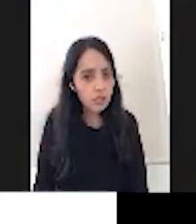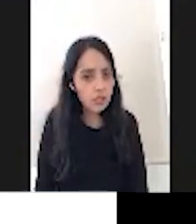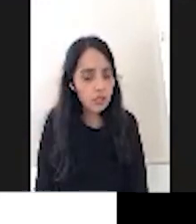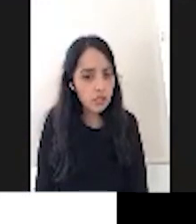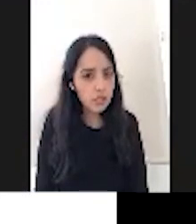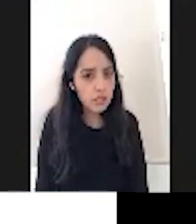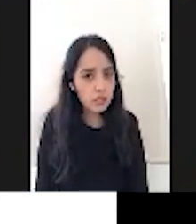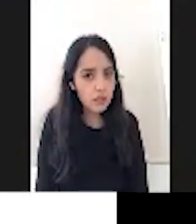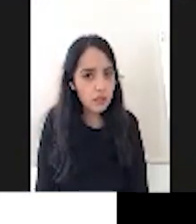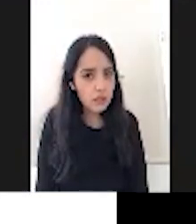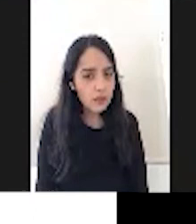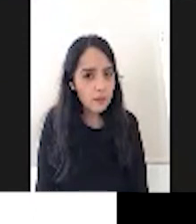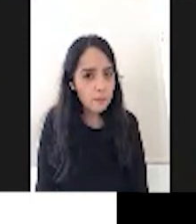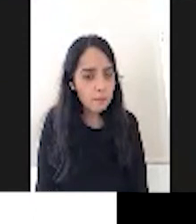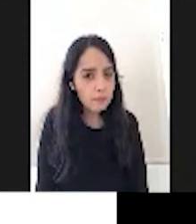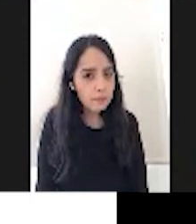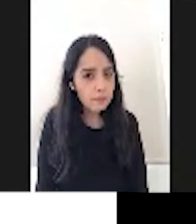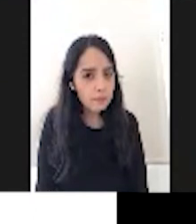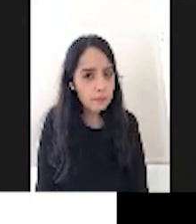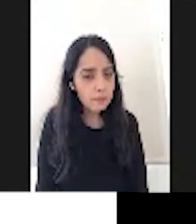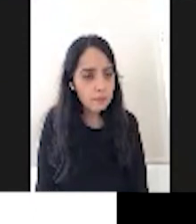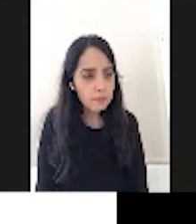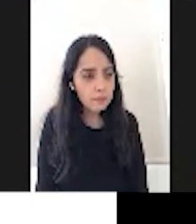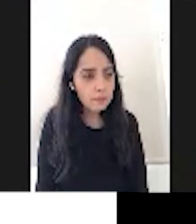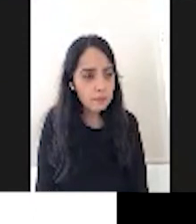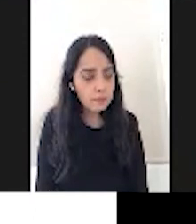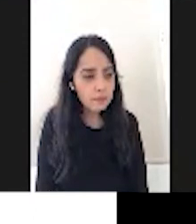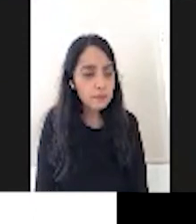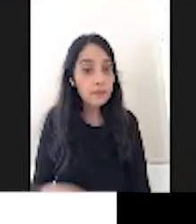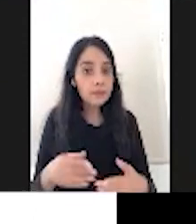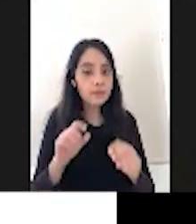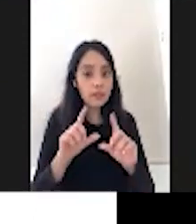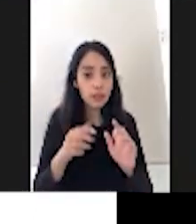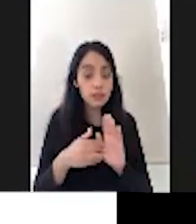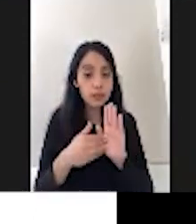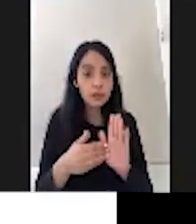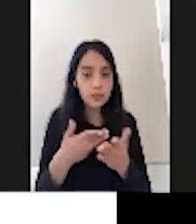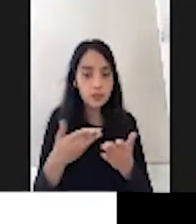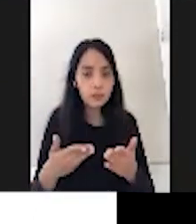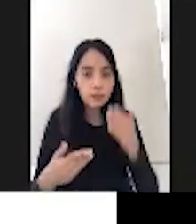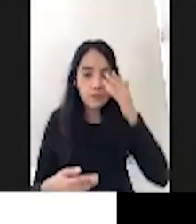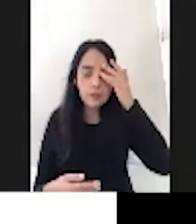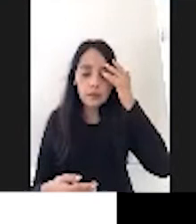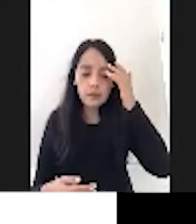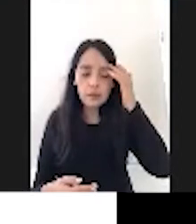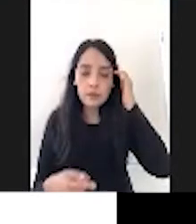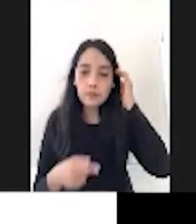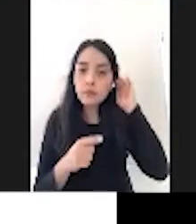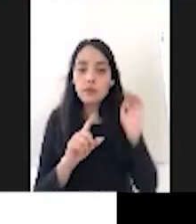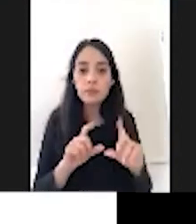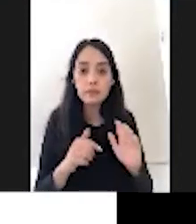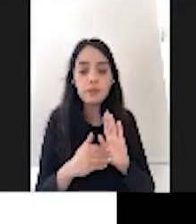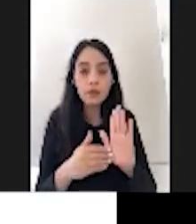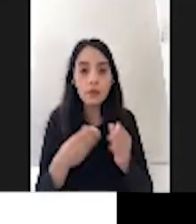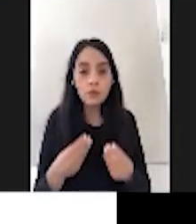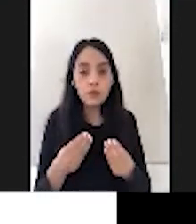que les vuelvo a dejar con esta imagen que ilustra muy bien que ya no